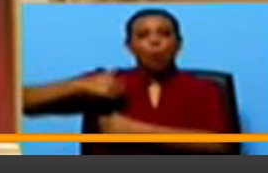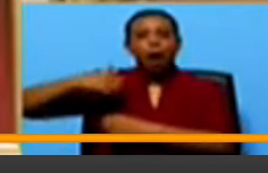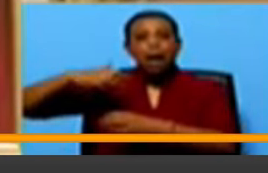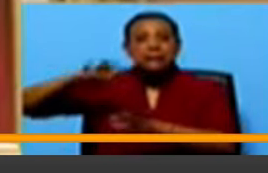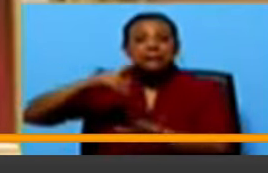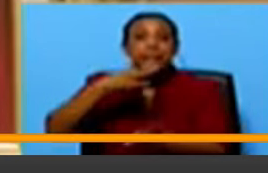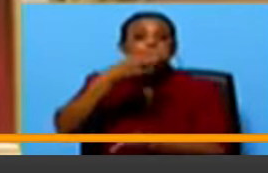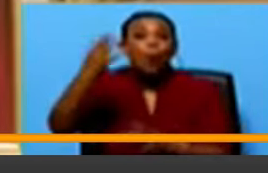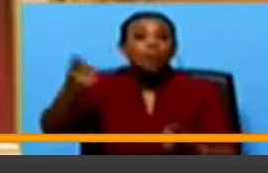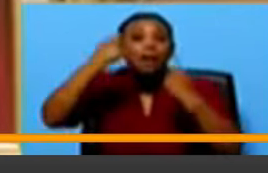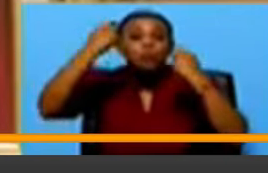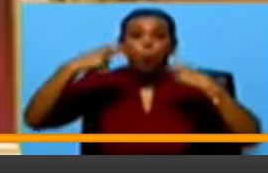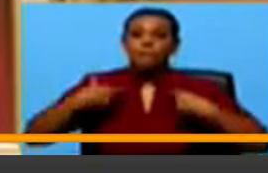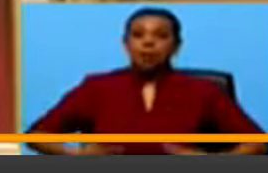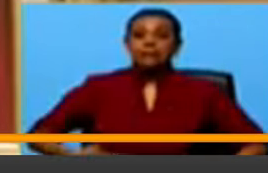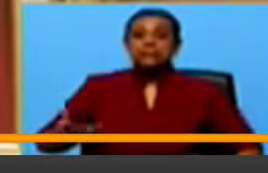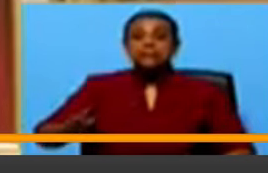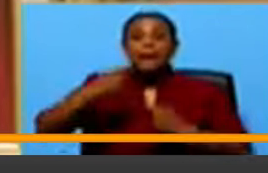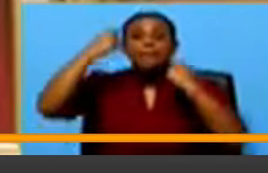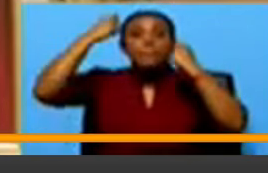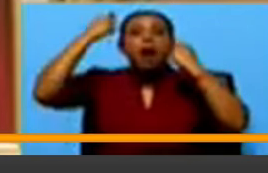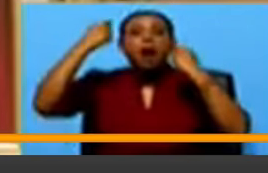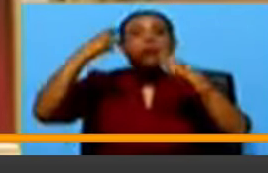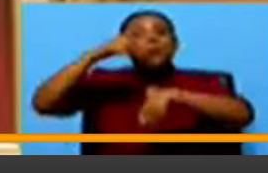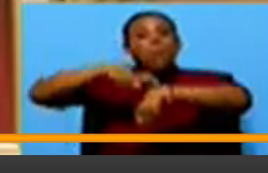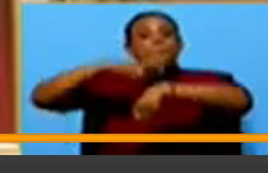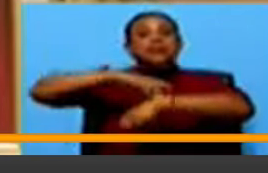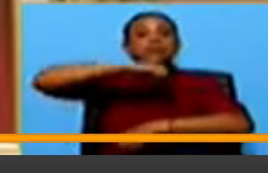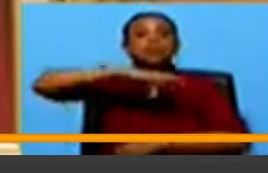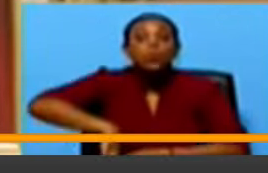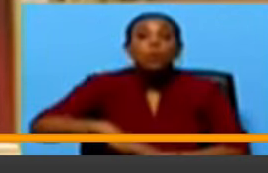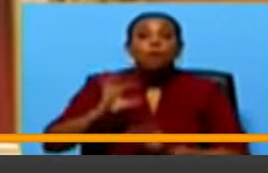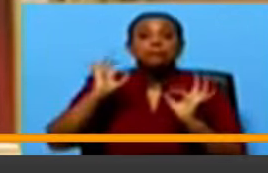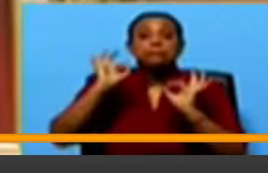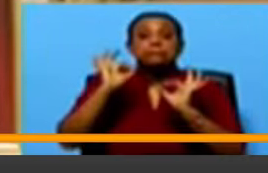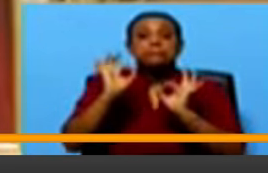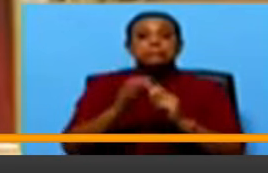y salvar a la humanidad en su momento.